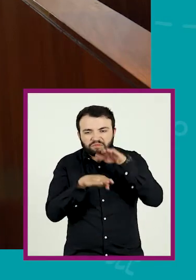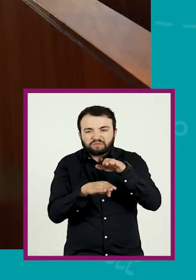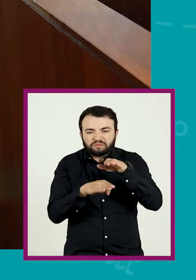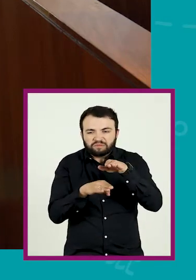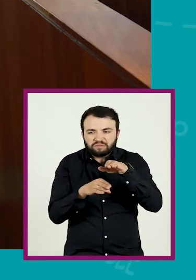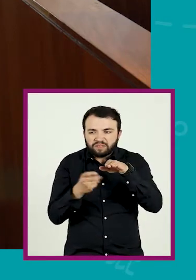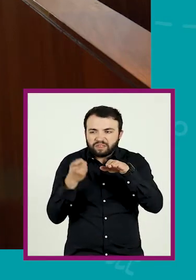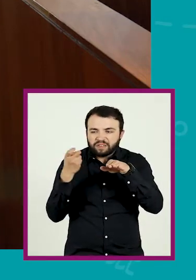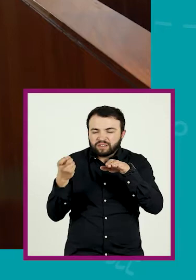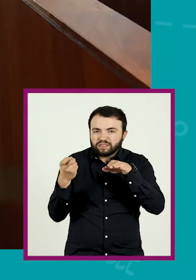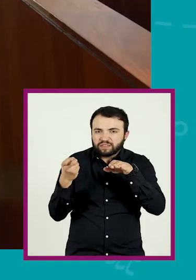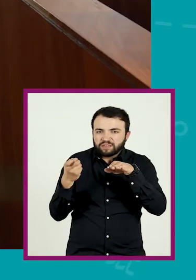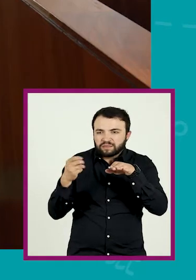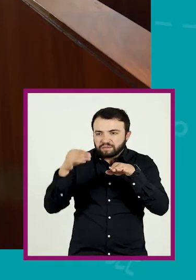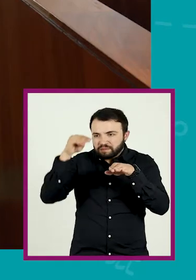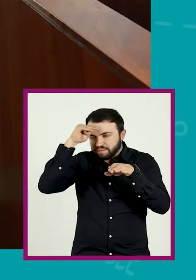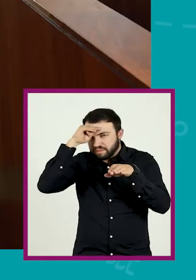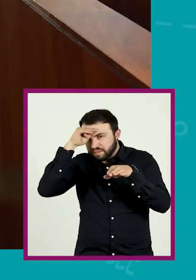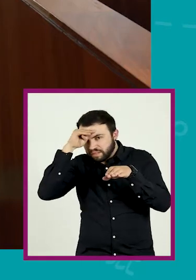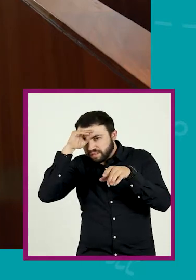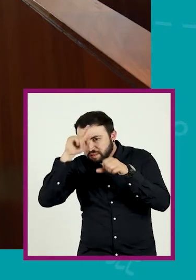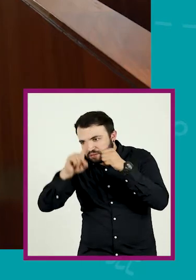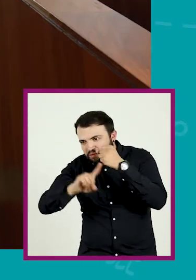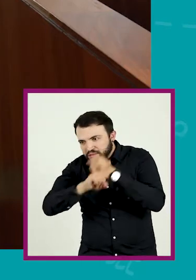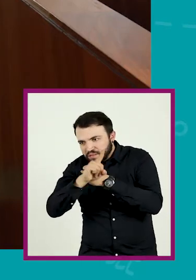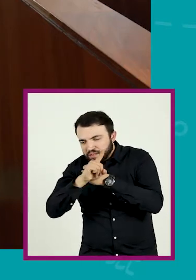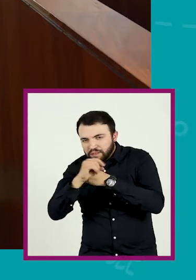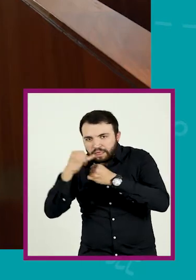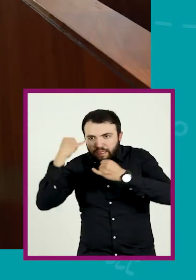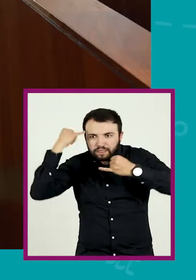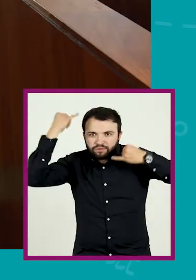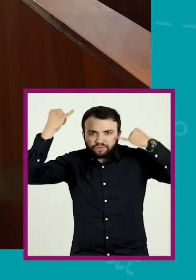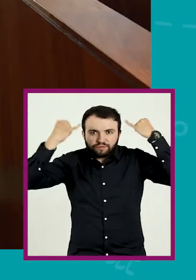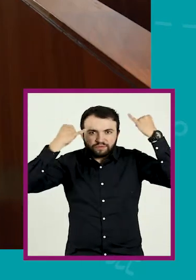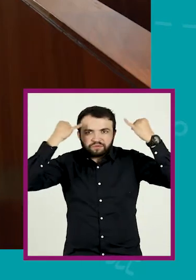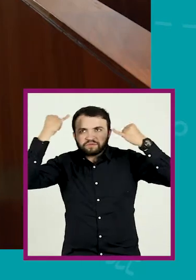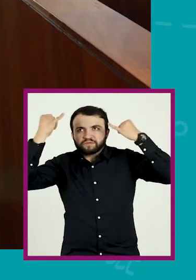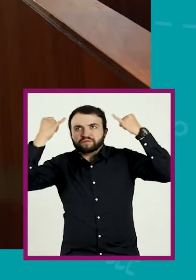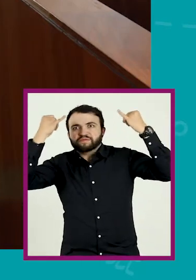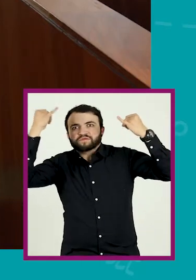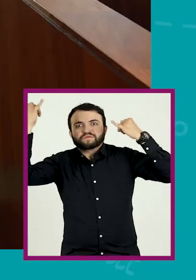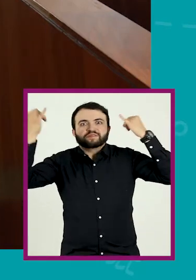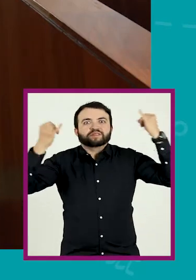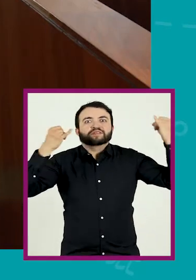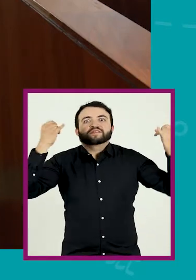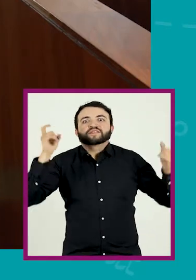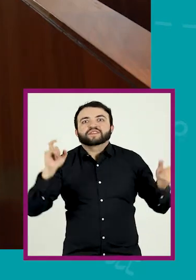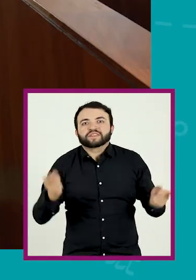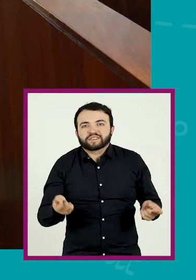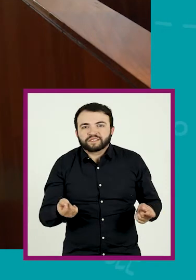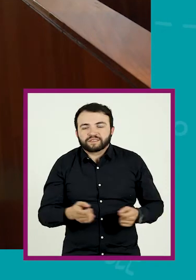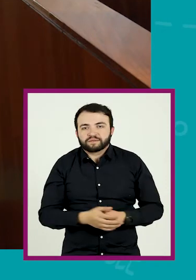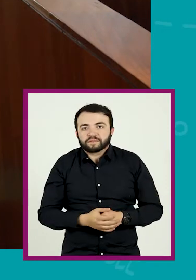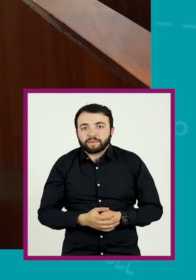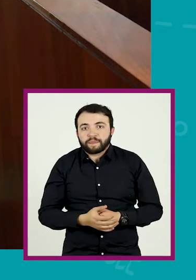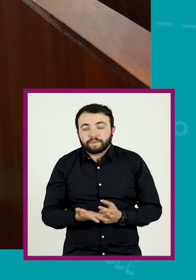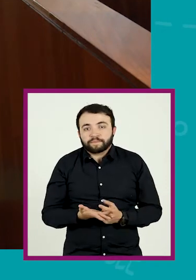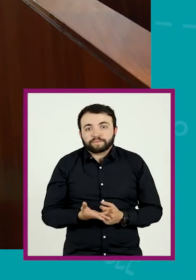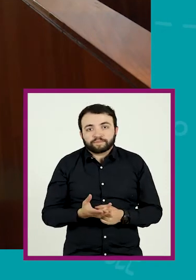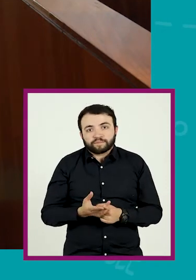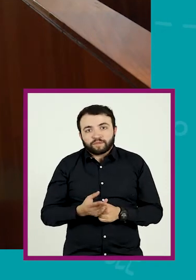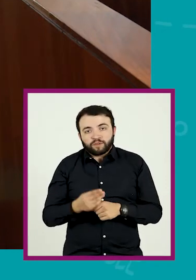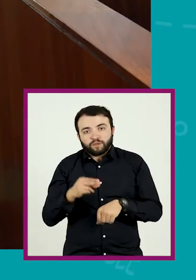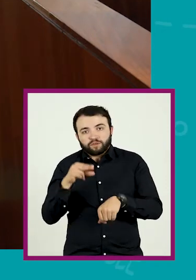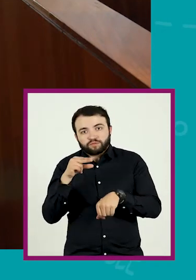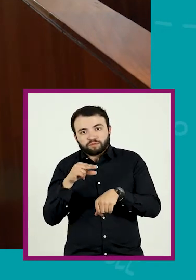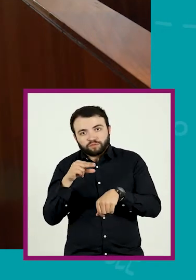problemas cuando el pensamiento se pone a volar no más, con el